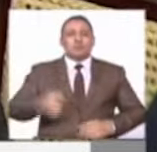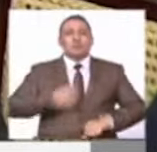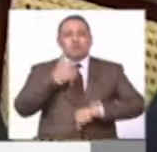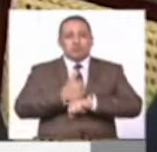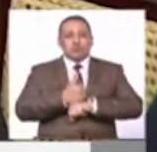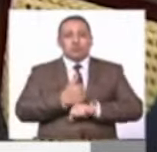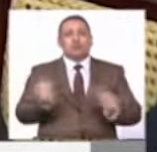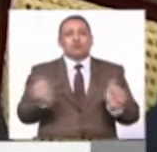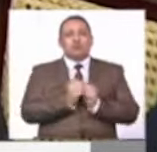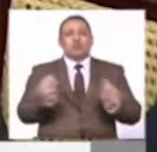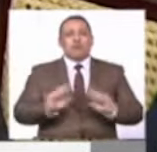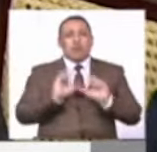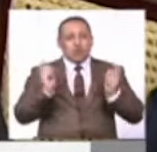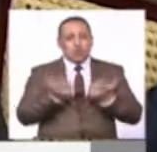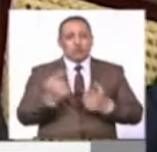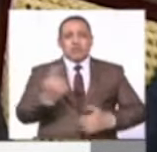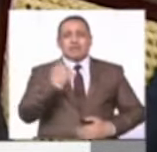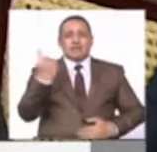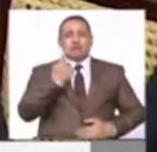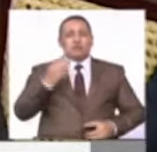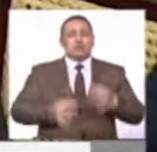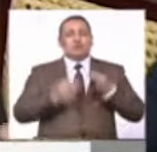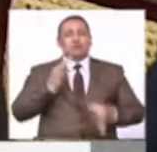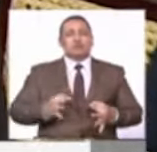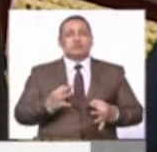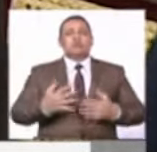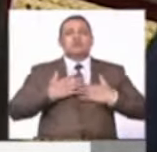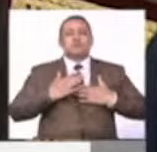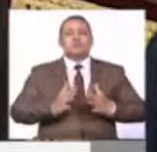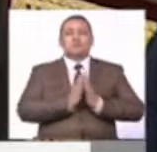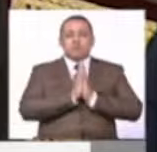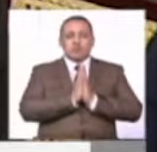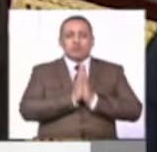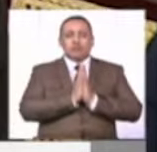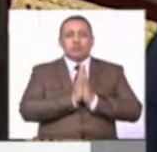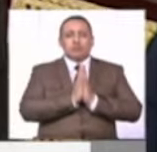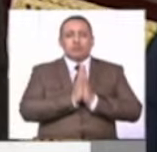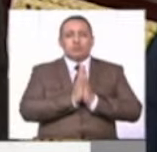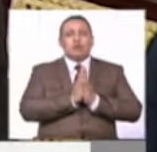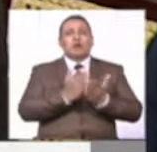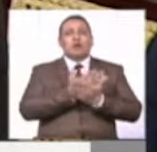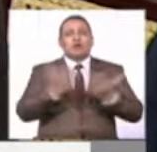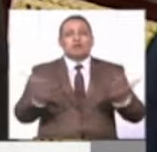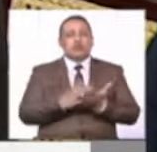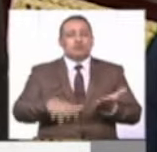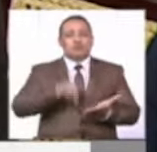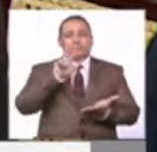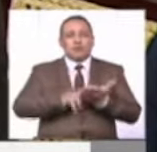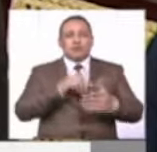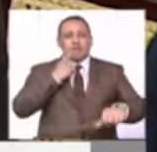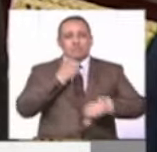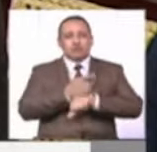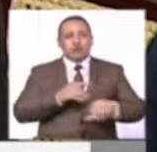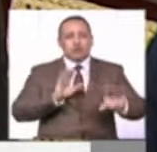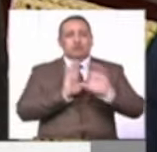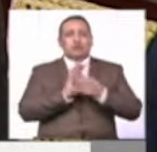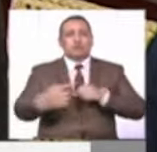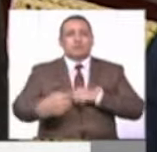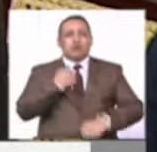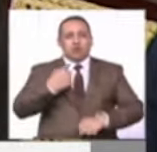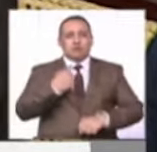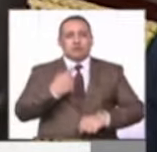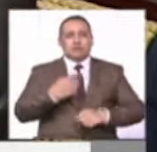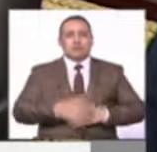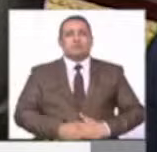del la junta Nacional de Justicia Solicito no se apruebe la acusación constitucional en